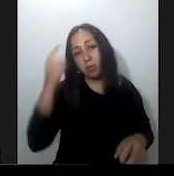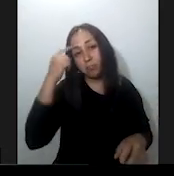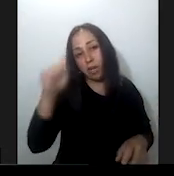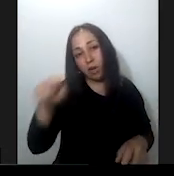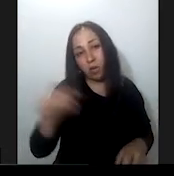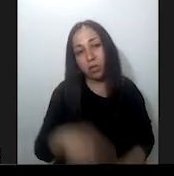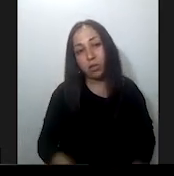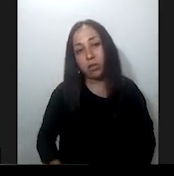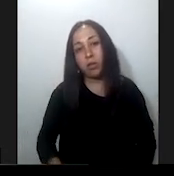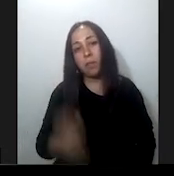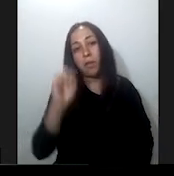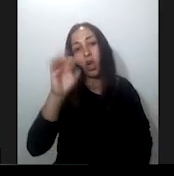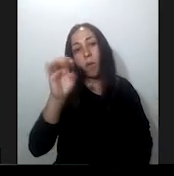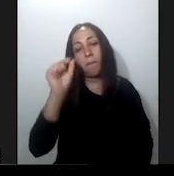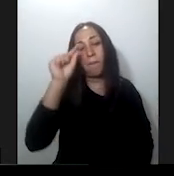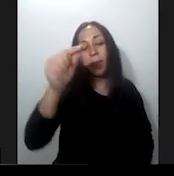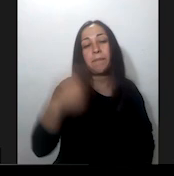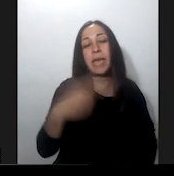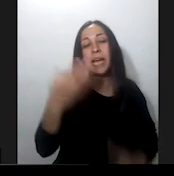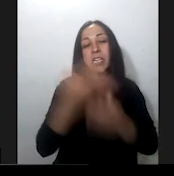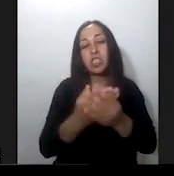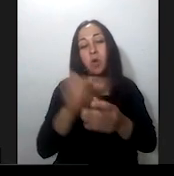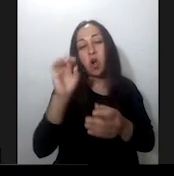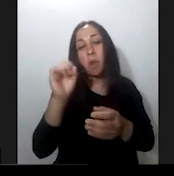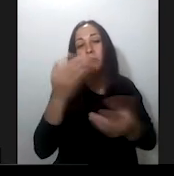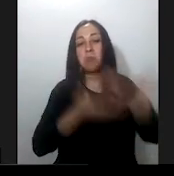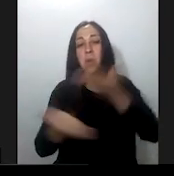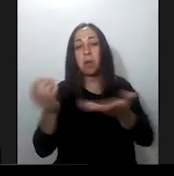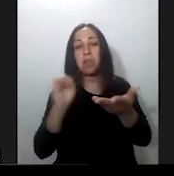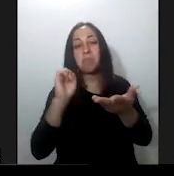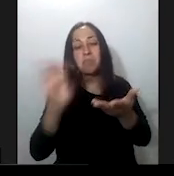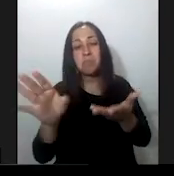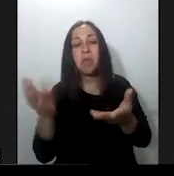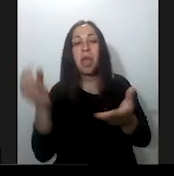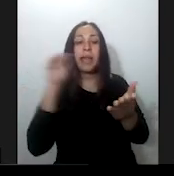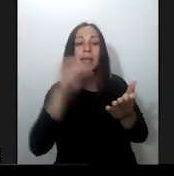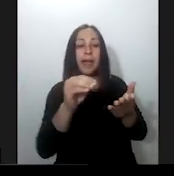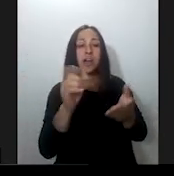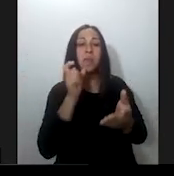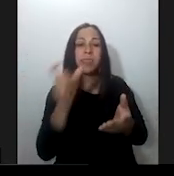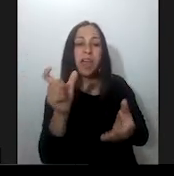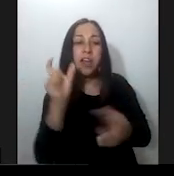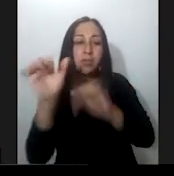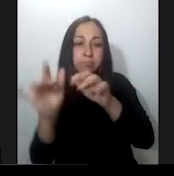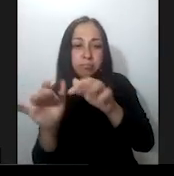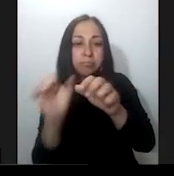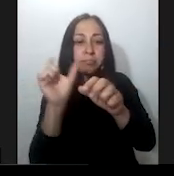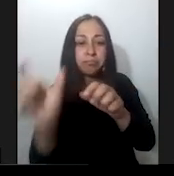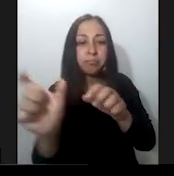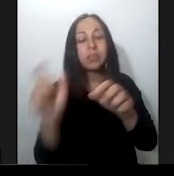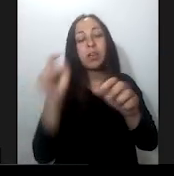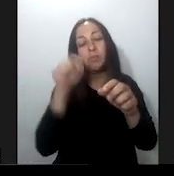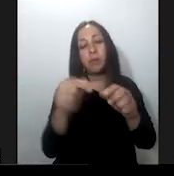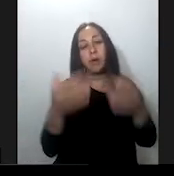exactamente igual, pero está bueno tenerlo en cuenta. Yo acá le podría poner un nombre a mi archivo, puedo compartirlo, bien, puedo